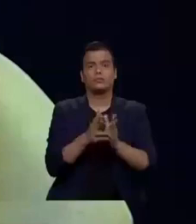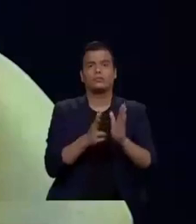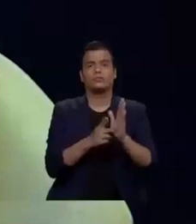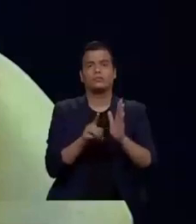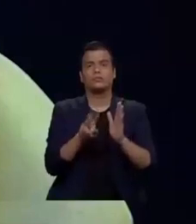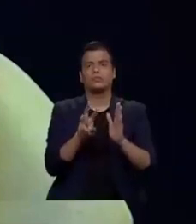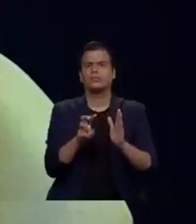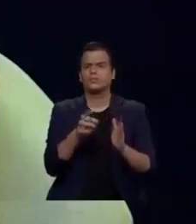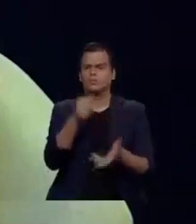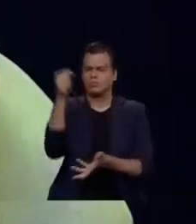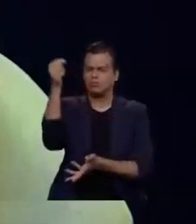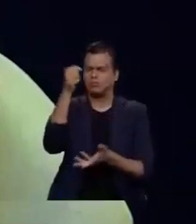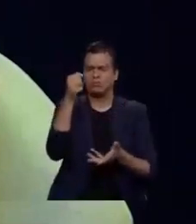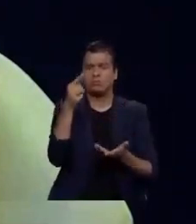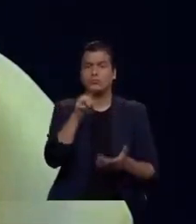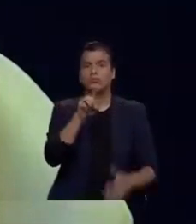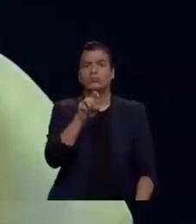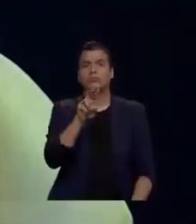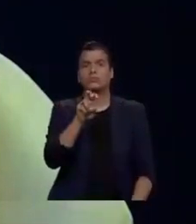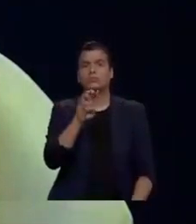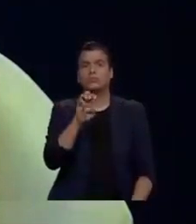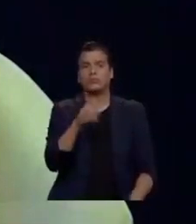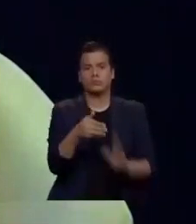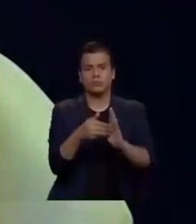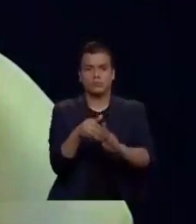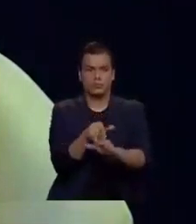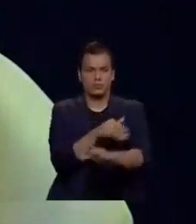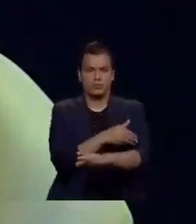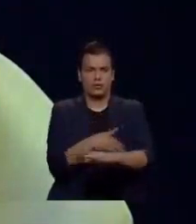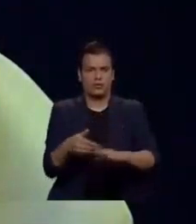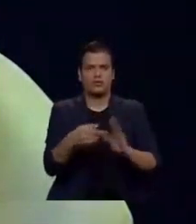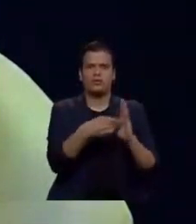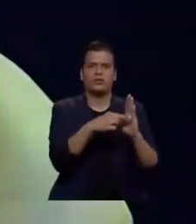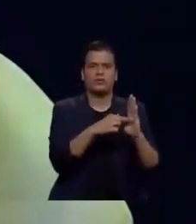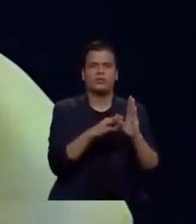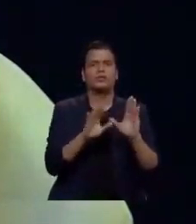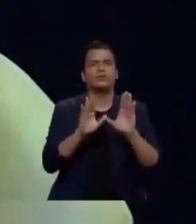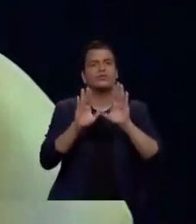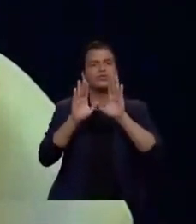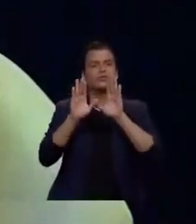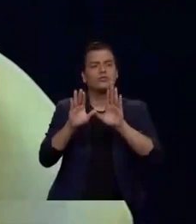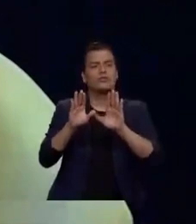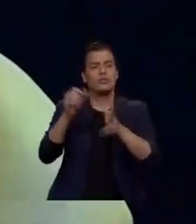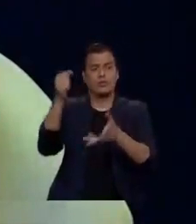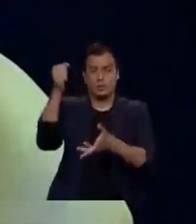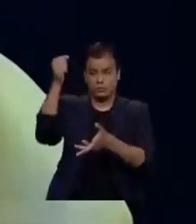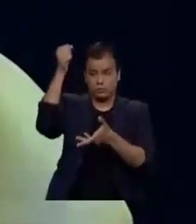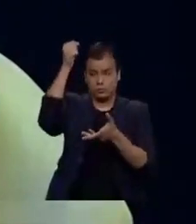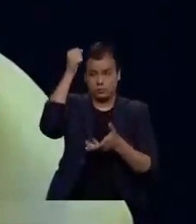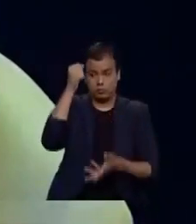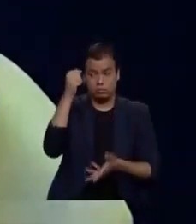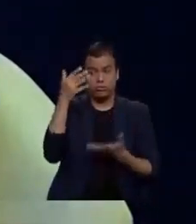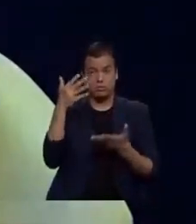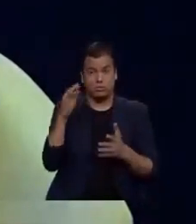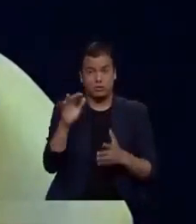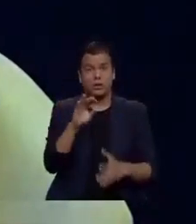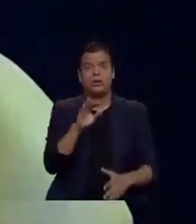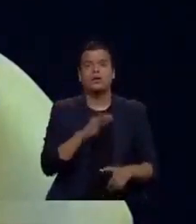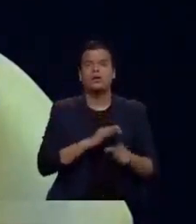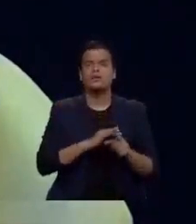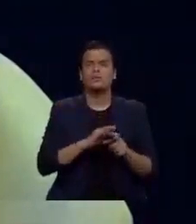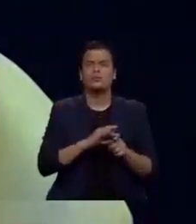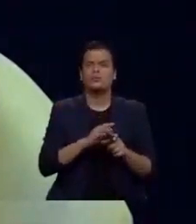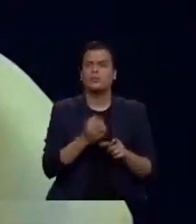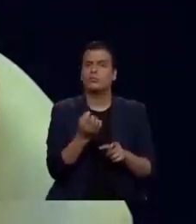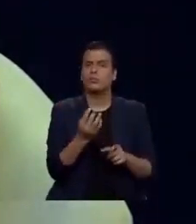comprometió 679 mil millones de pesos que corresponden al 93 por ciento de los recursos de los recursos apropiados para esa